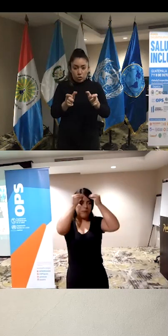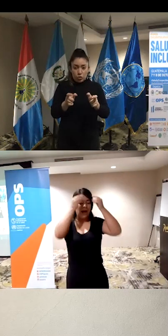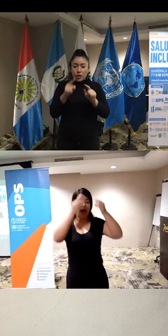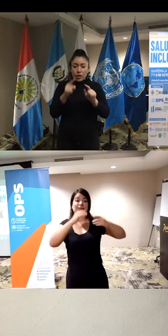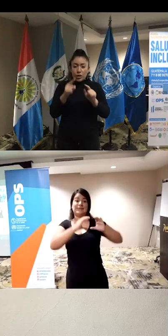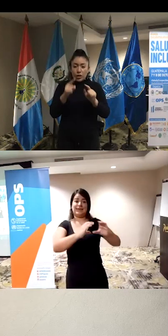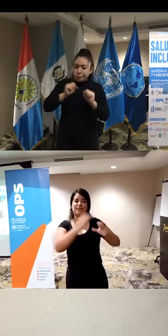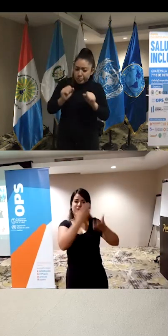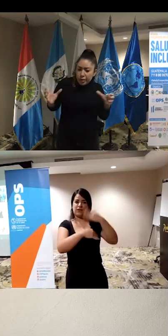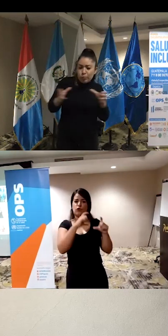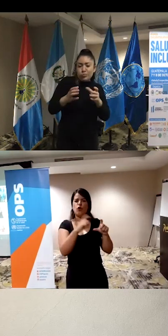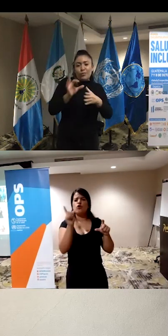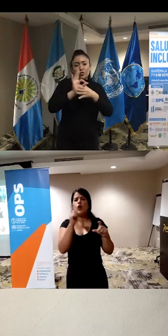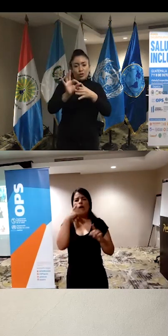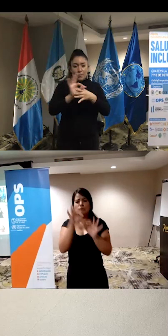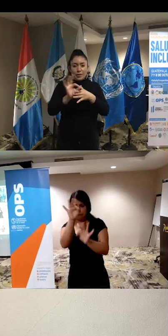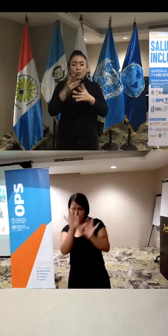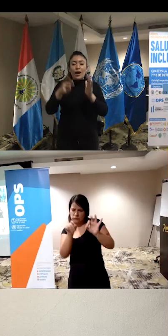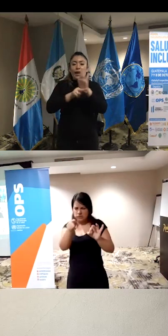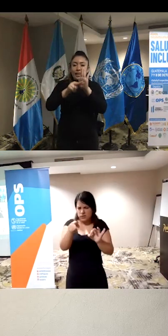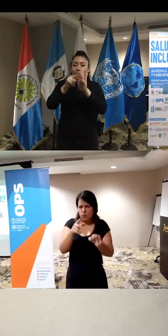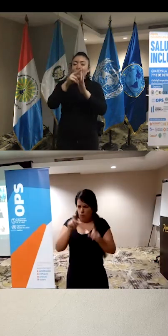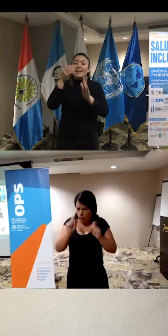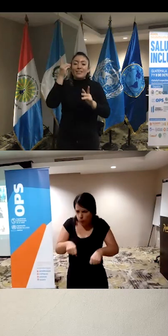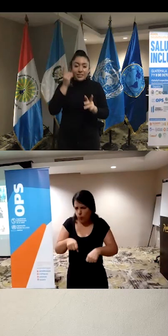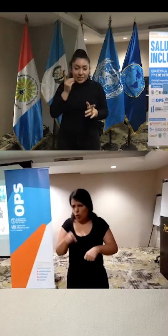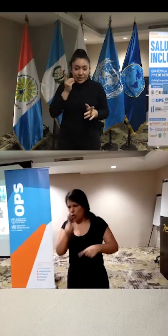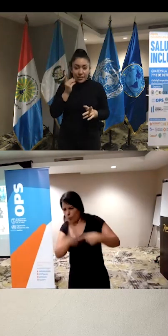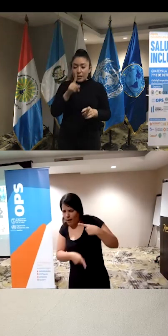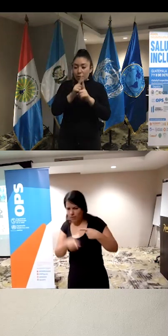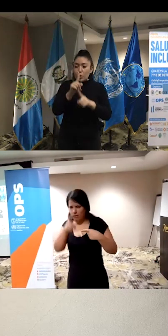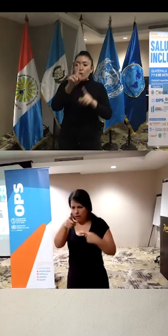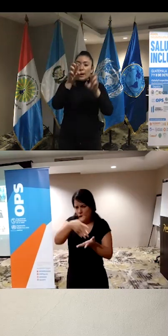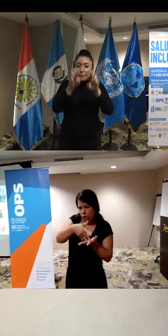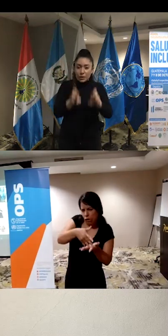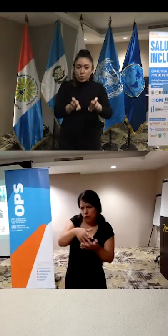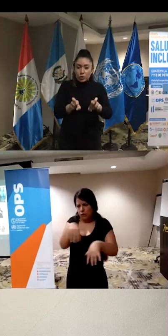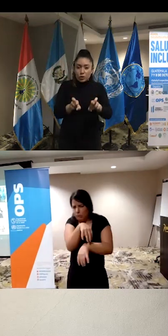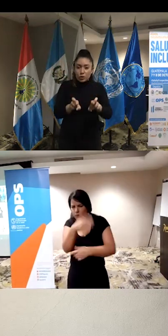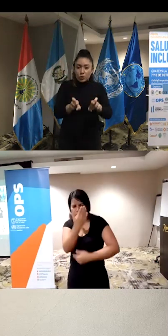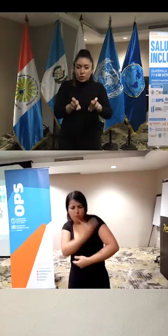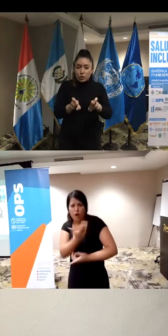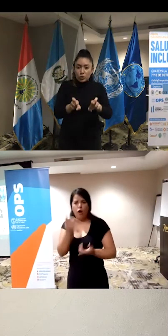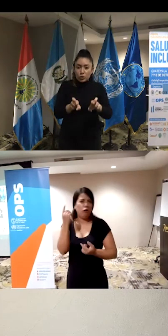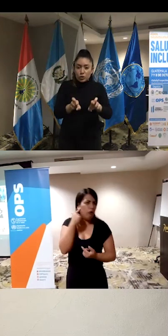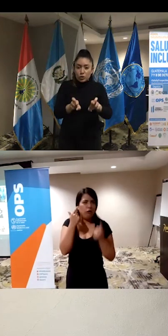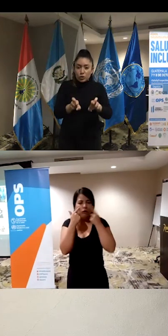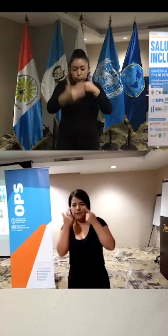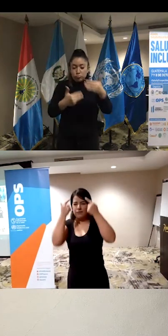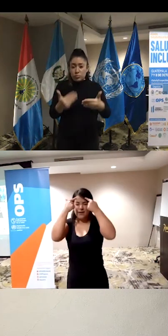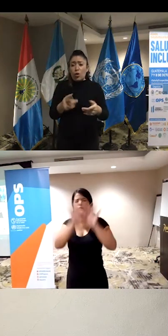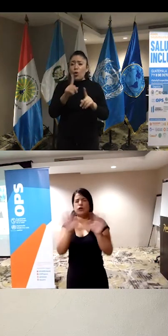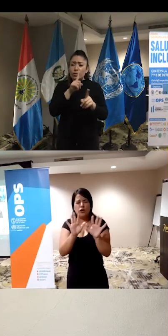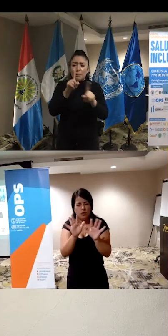el funcionamiento o el nivel de deficiencia de una persona, ya sea una deficiencia física, mental, intelectual o